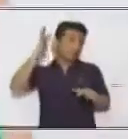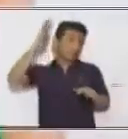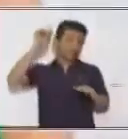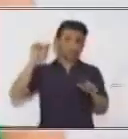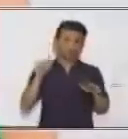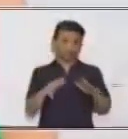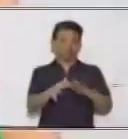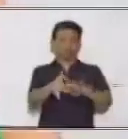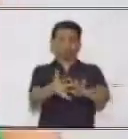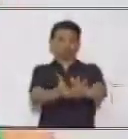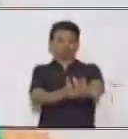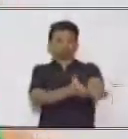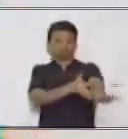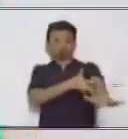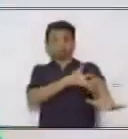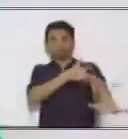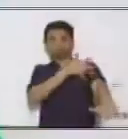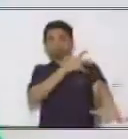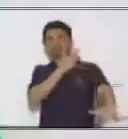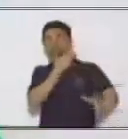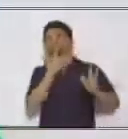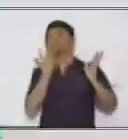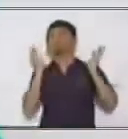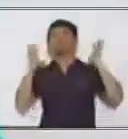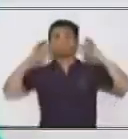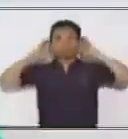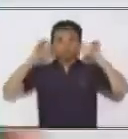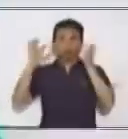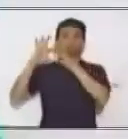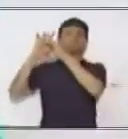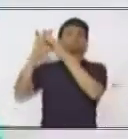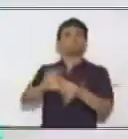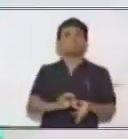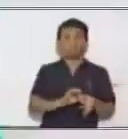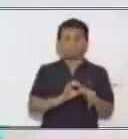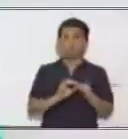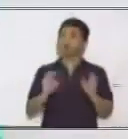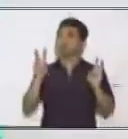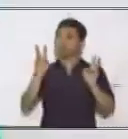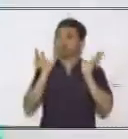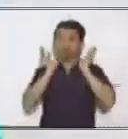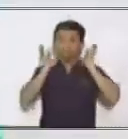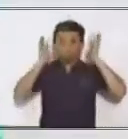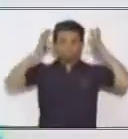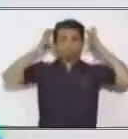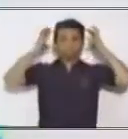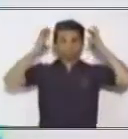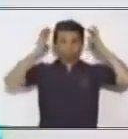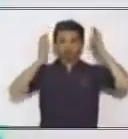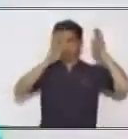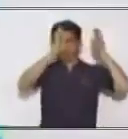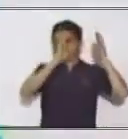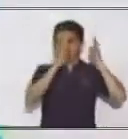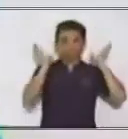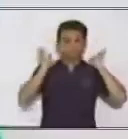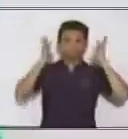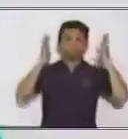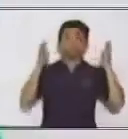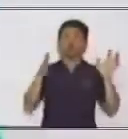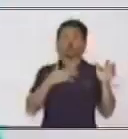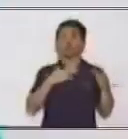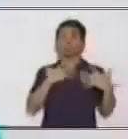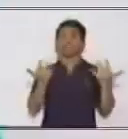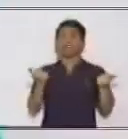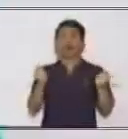hasta el cerebro, desde acá hasta el cerebro, a los dos lados de nuestro cerebro, ¿sí? Entonces, lo que hagamos con